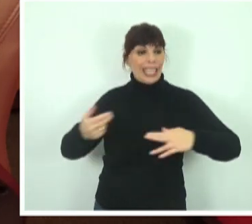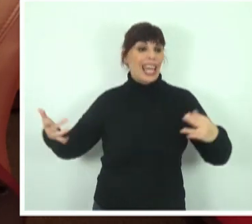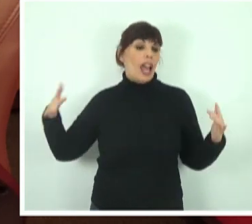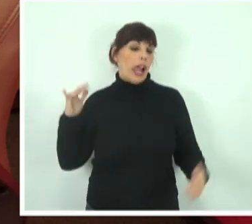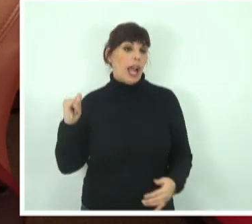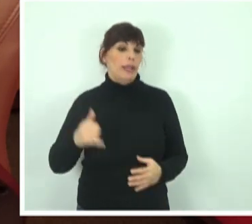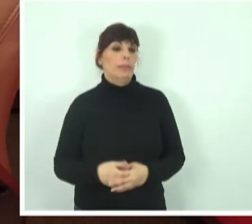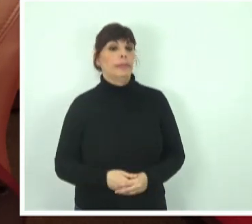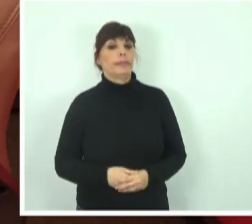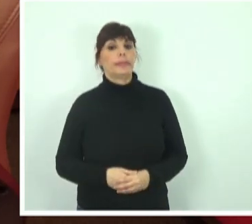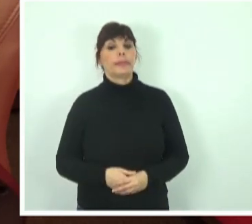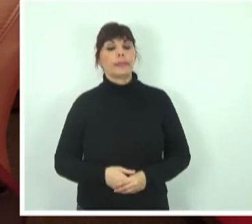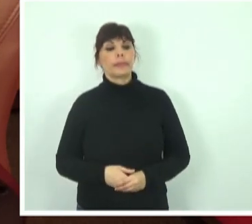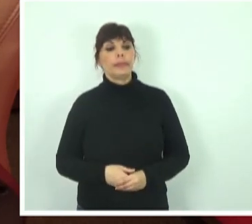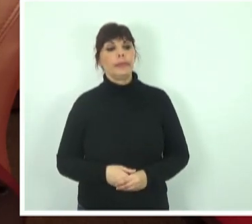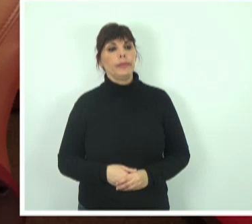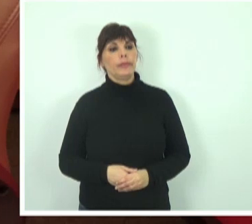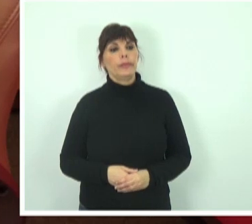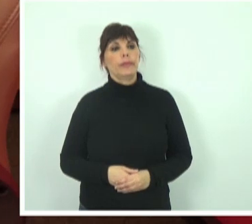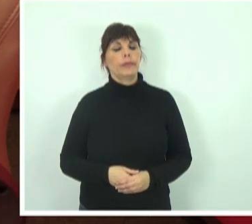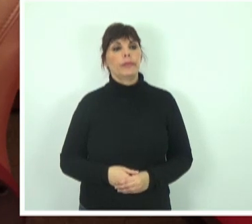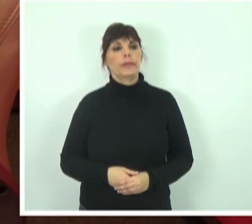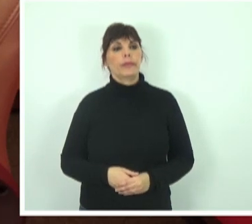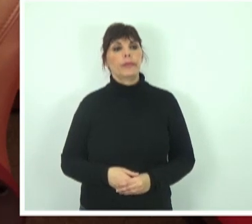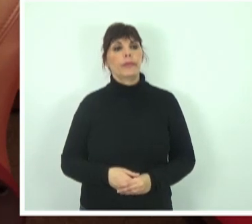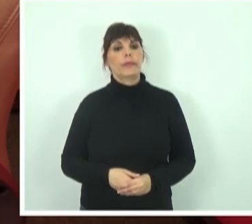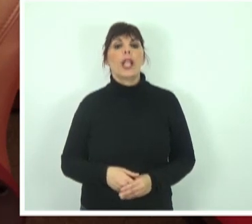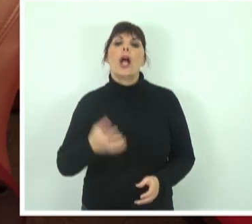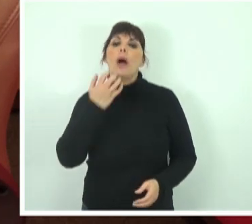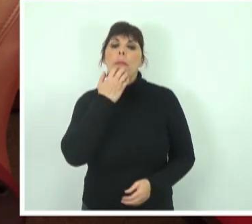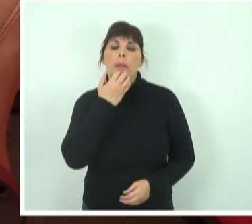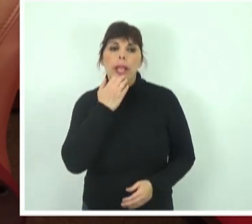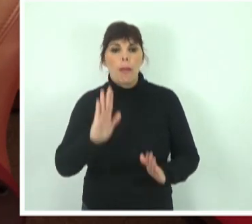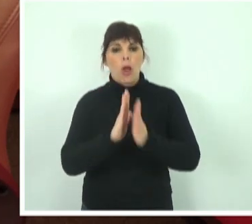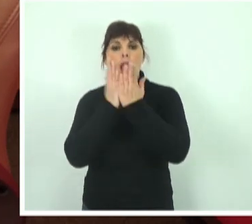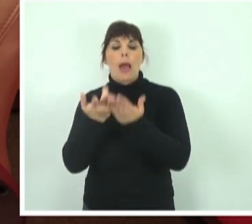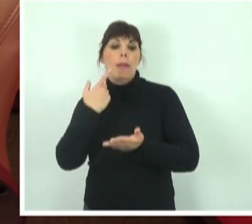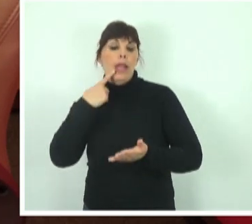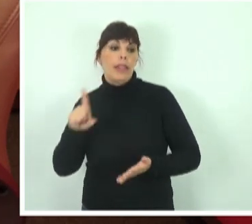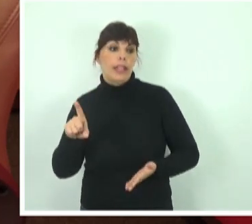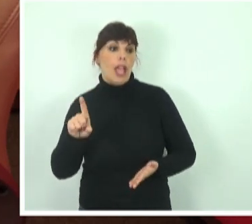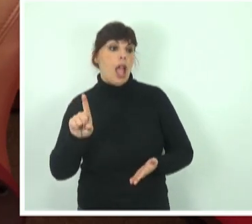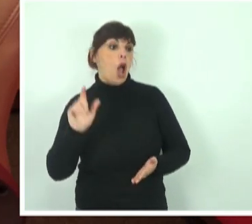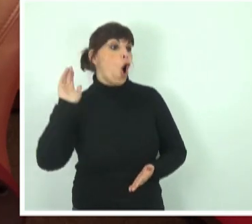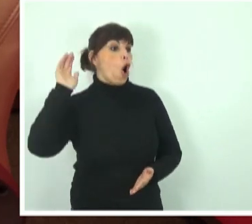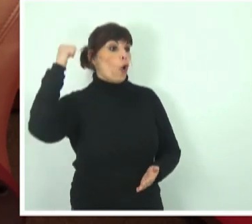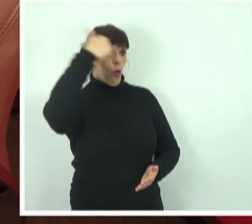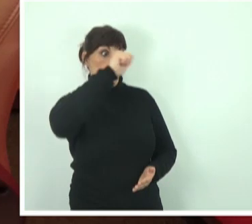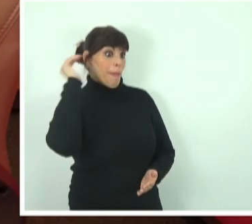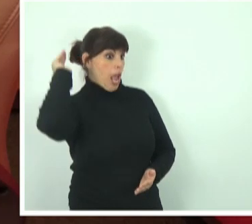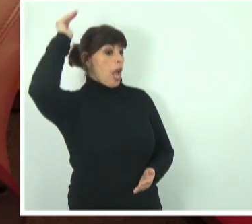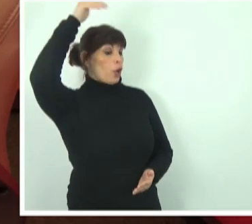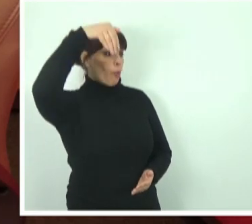que él dijo, yo tengo autoridad porque yo estoy bajo autoridad. Si no estás